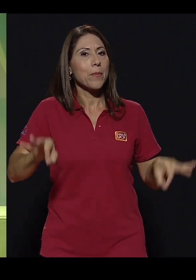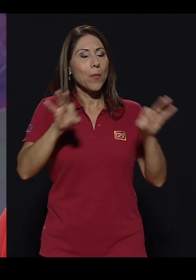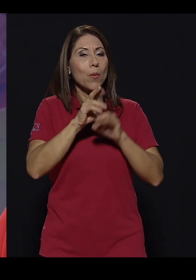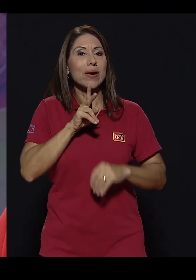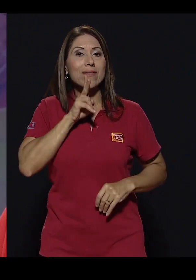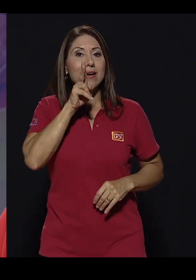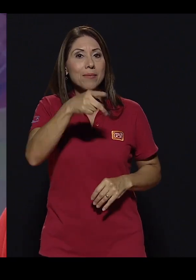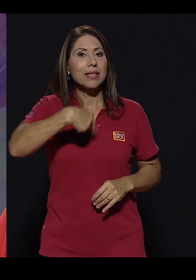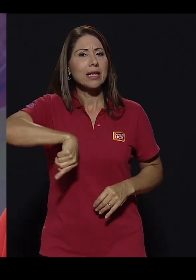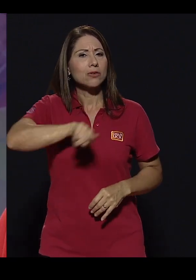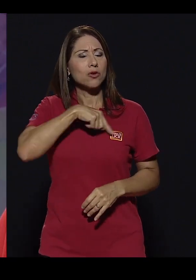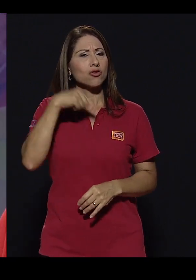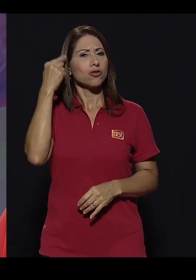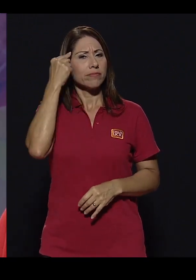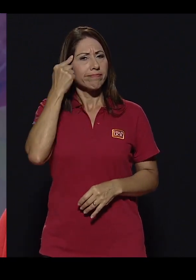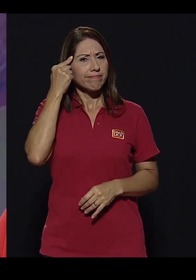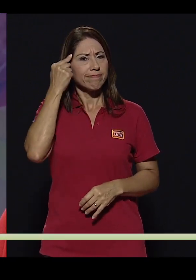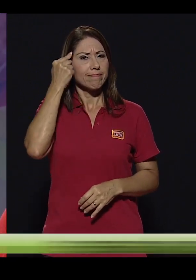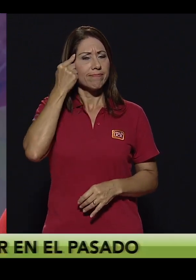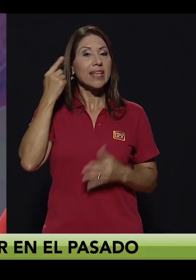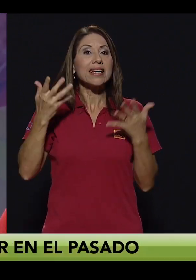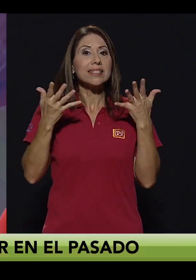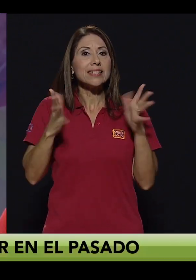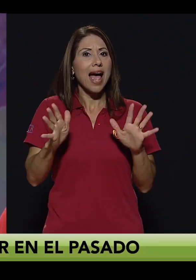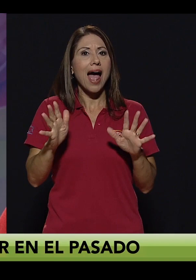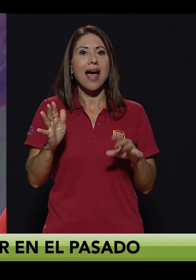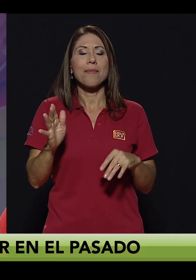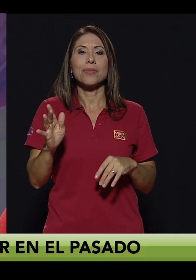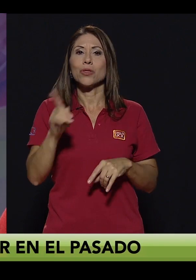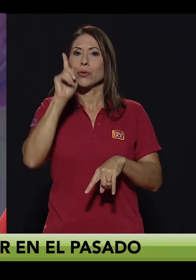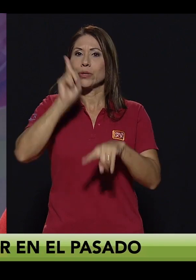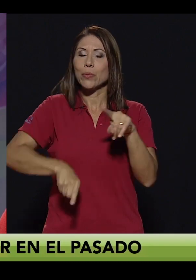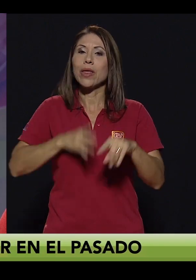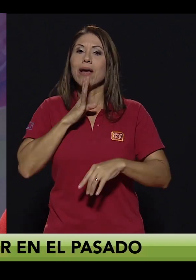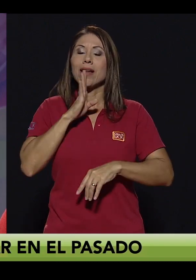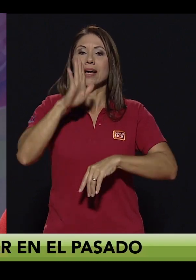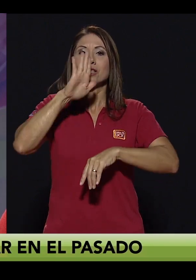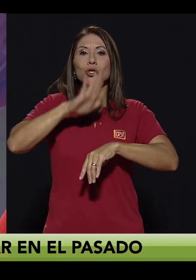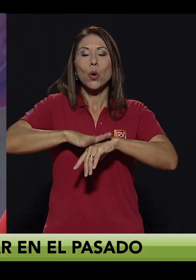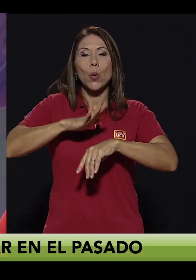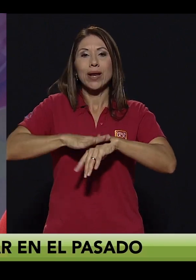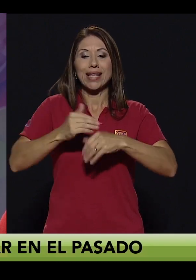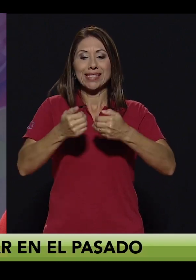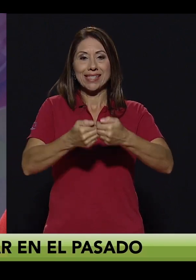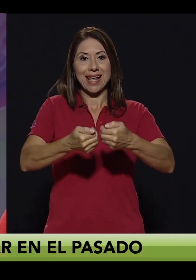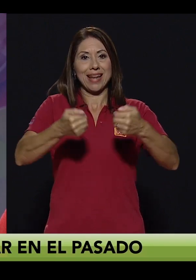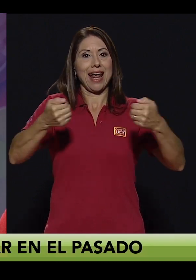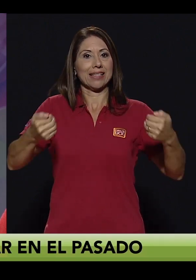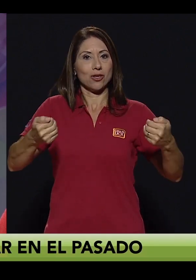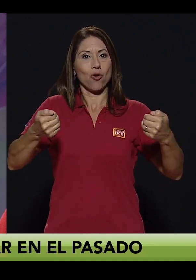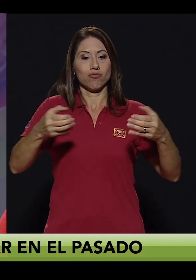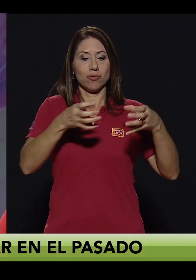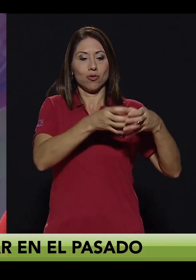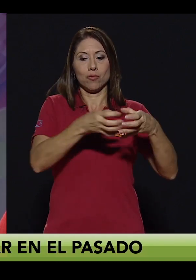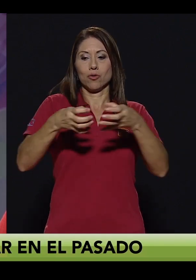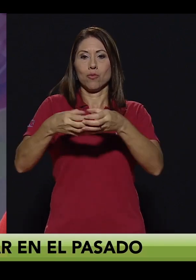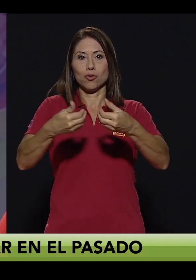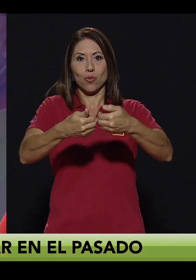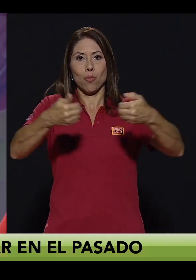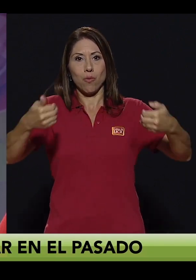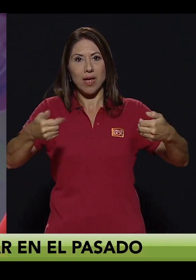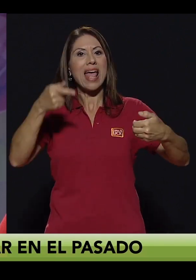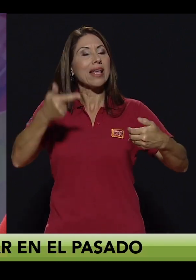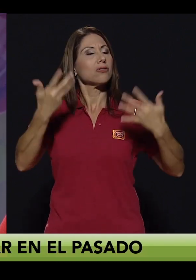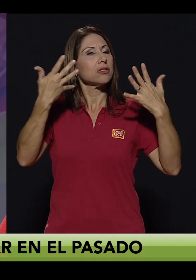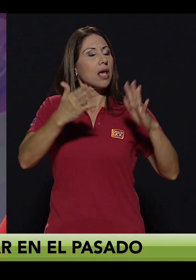realmente haga hagamos conciencia de que ya no se vale hablar de segregación ósea ya eso es algo del pasado verdad ya